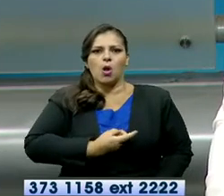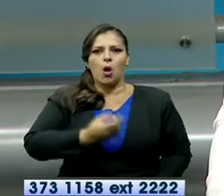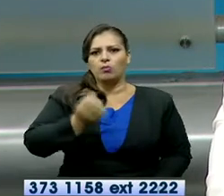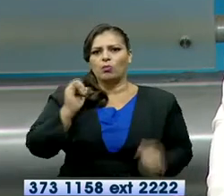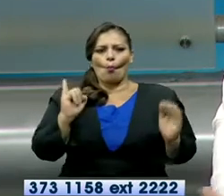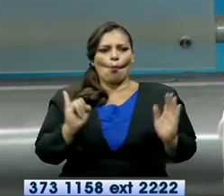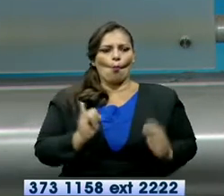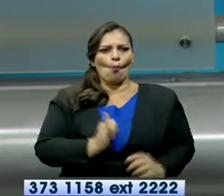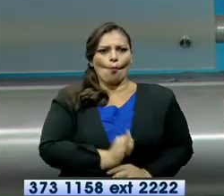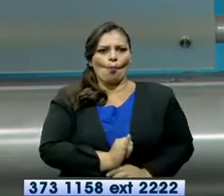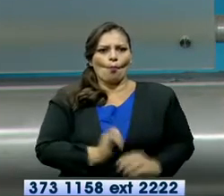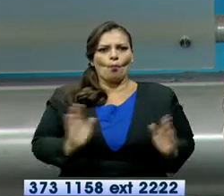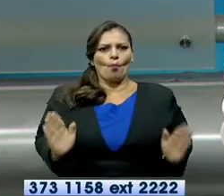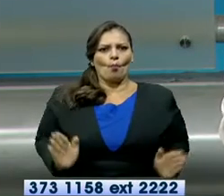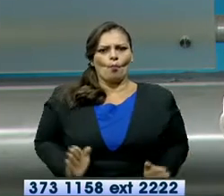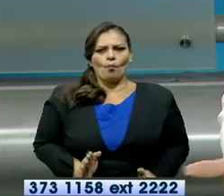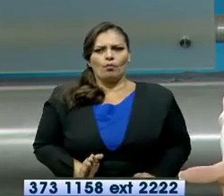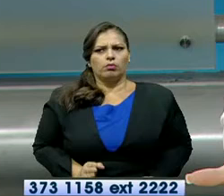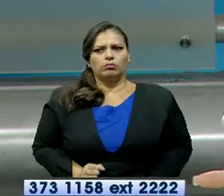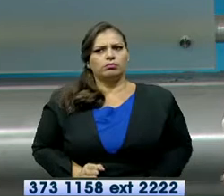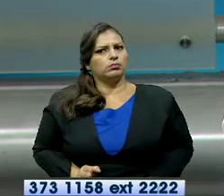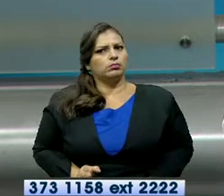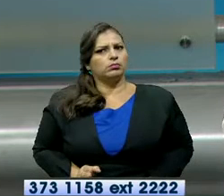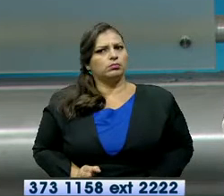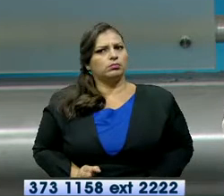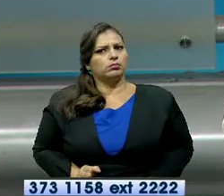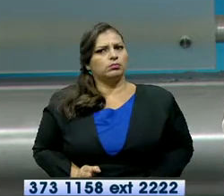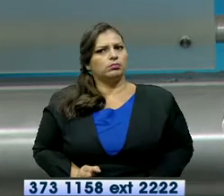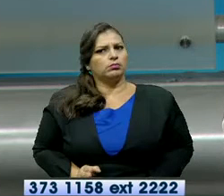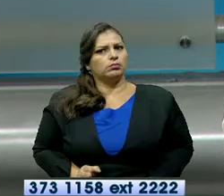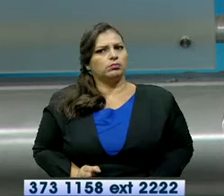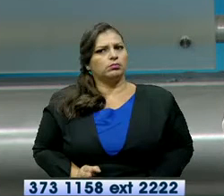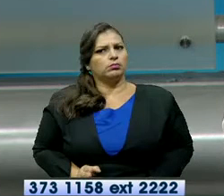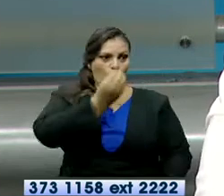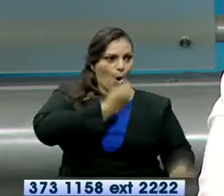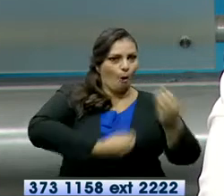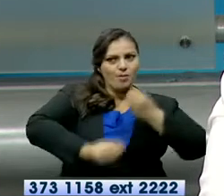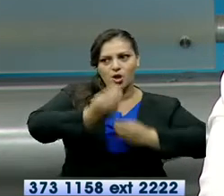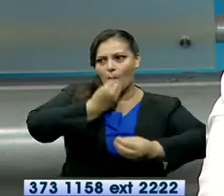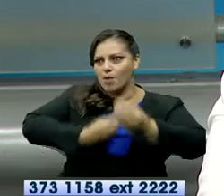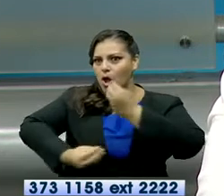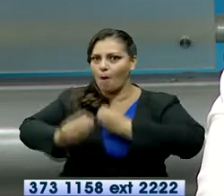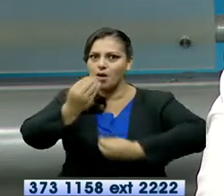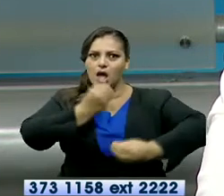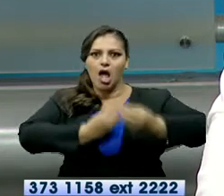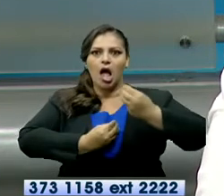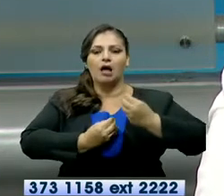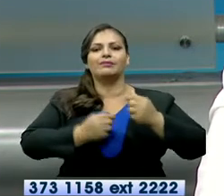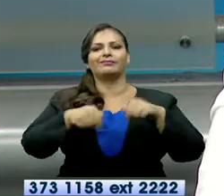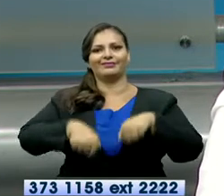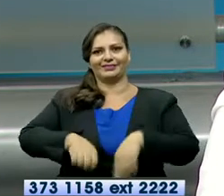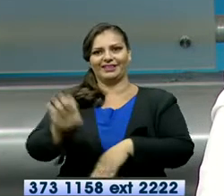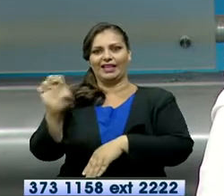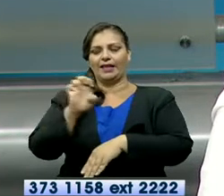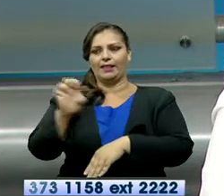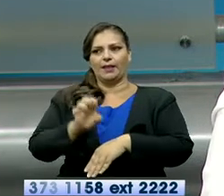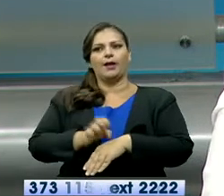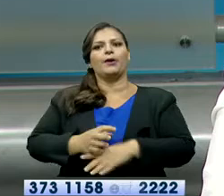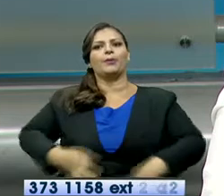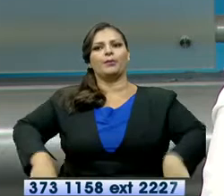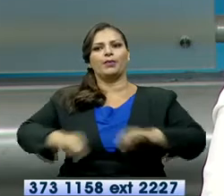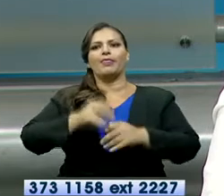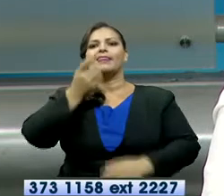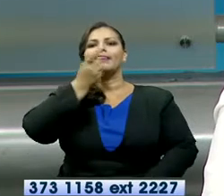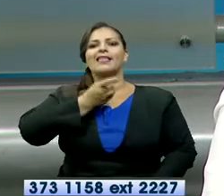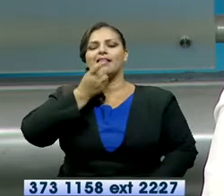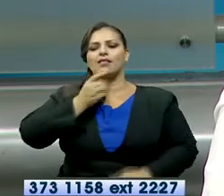cenas, enero nos obliga a retomar una dieta saludable. Opina América Latina consultó a habitantes de la región para saber cómo se